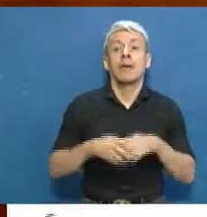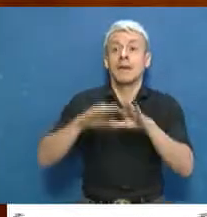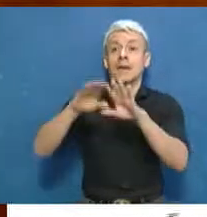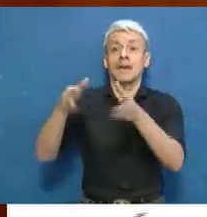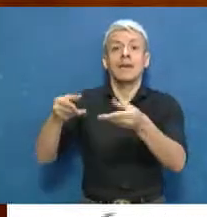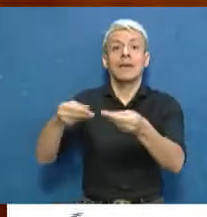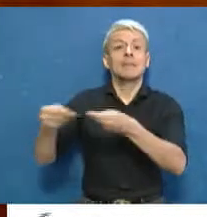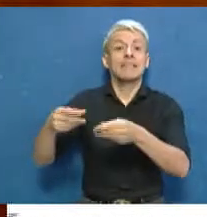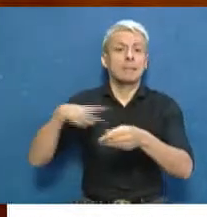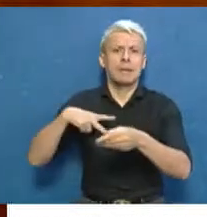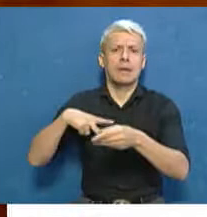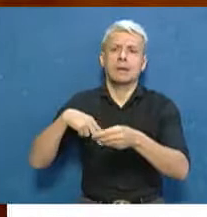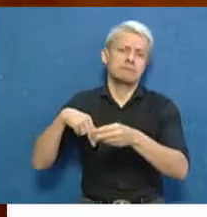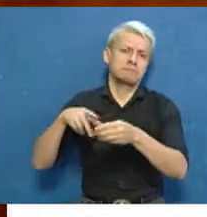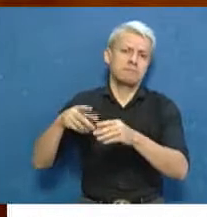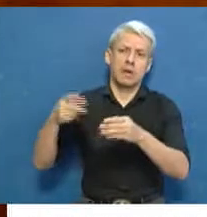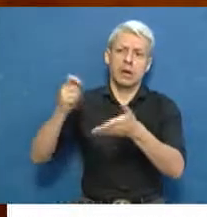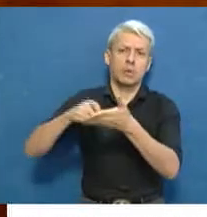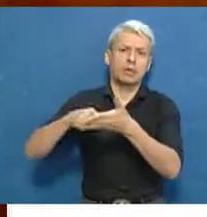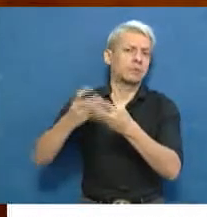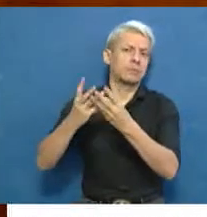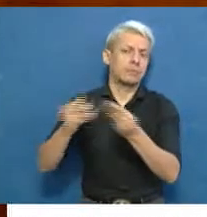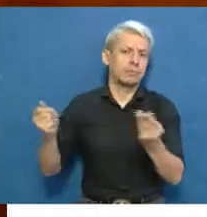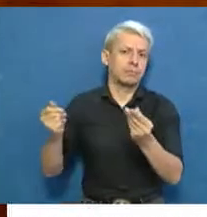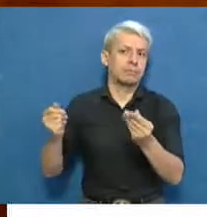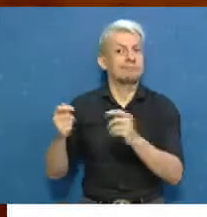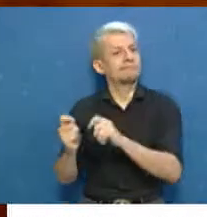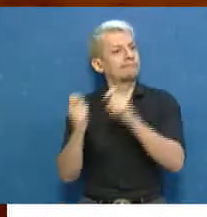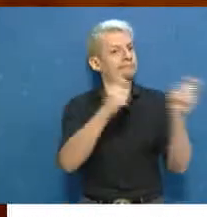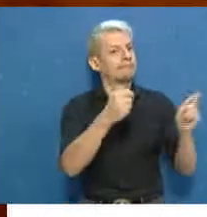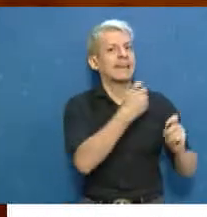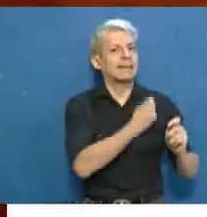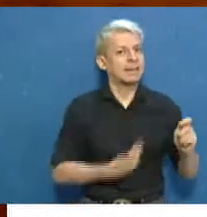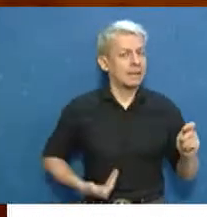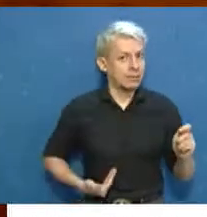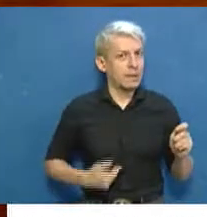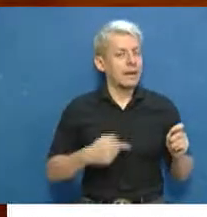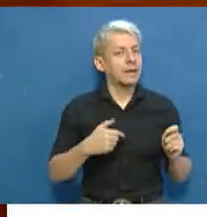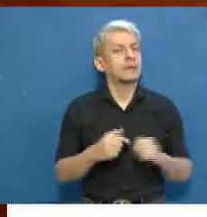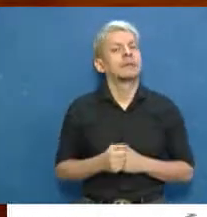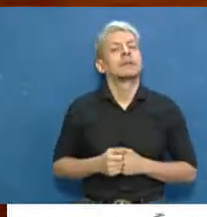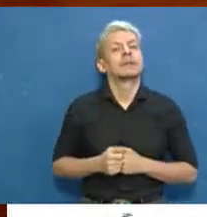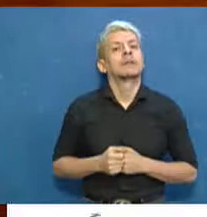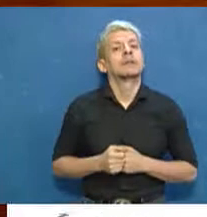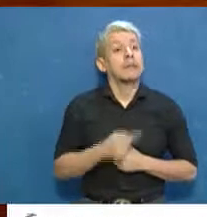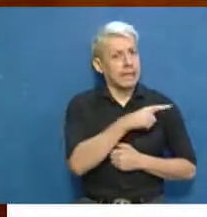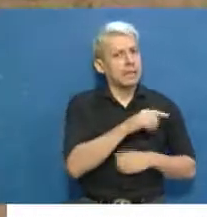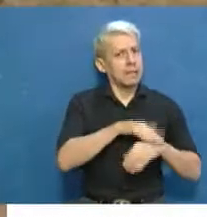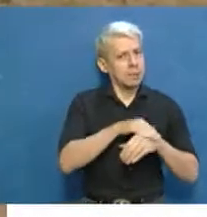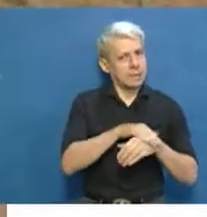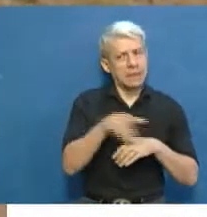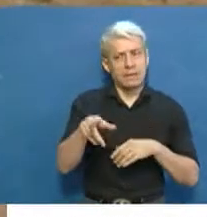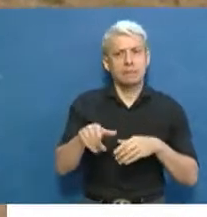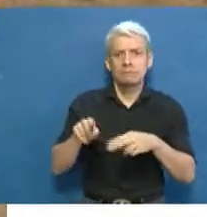privada. Y ha pasado una empresa del Estado argentino, Corredores Viales, ha pasado a hacerse cargo de